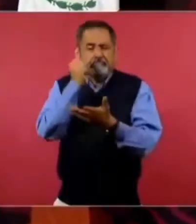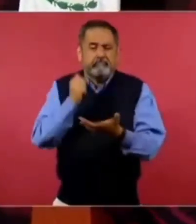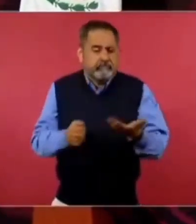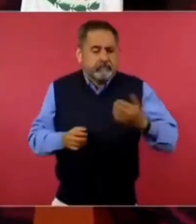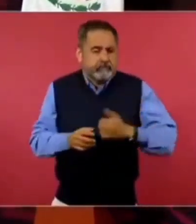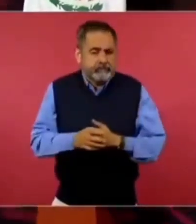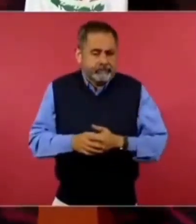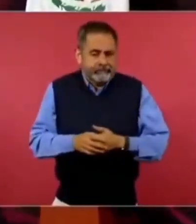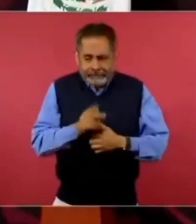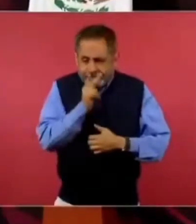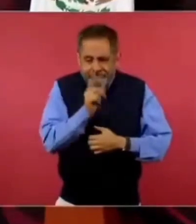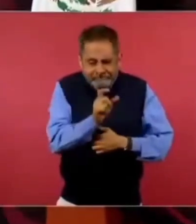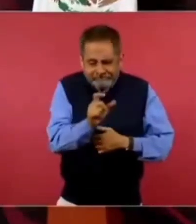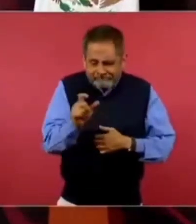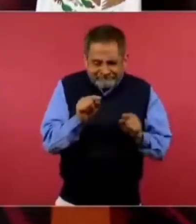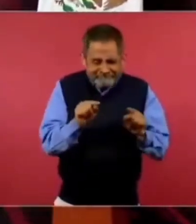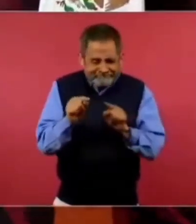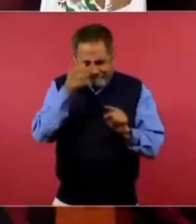términos,